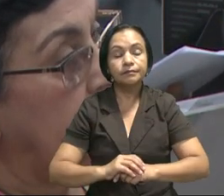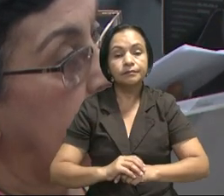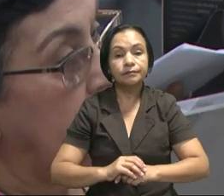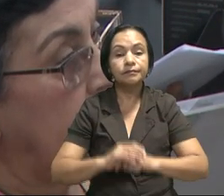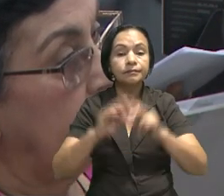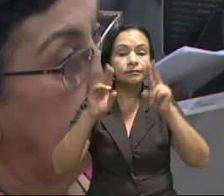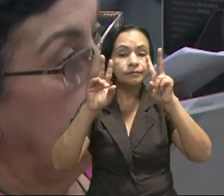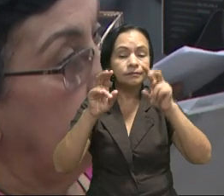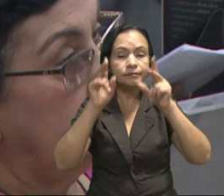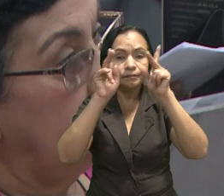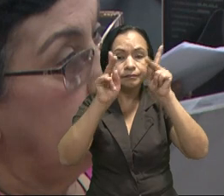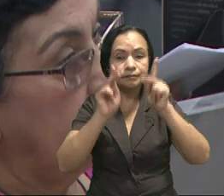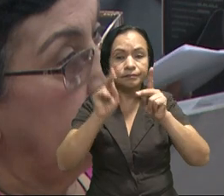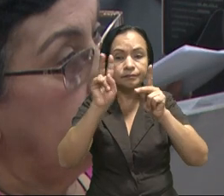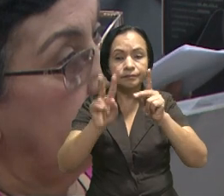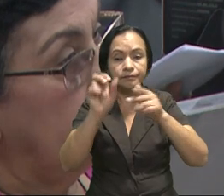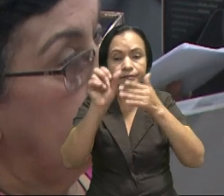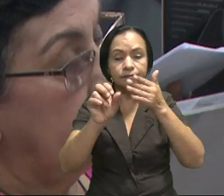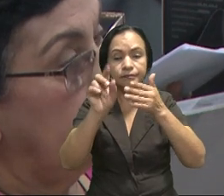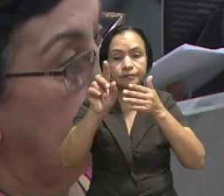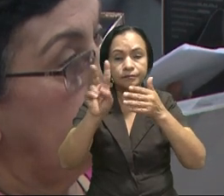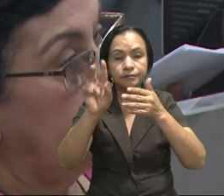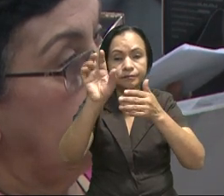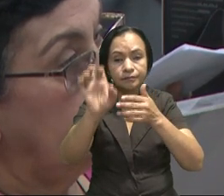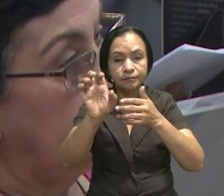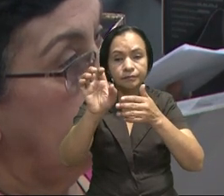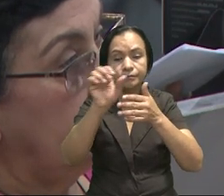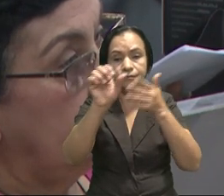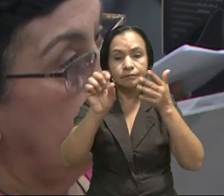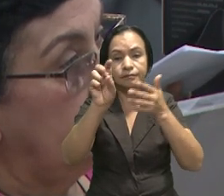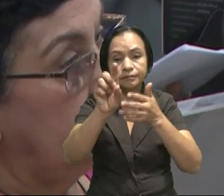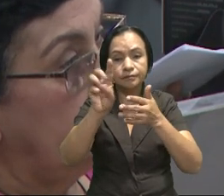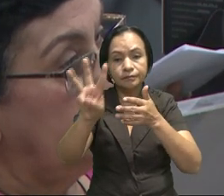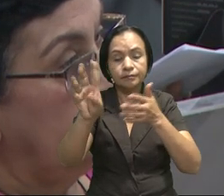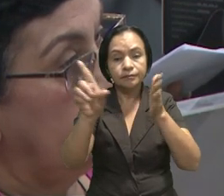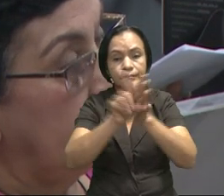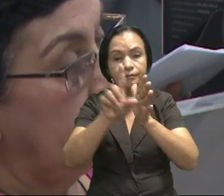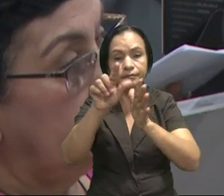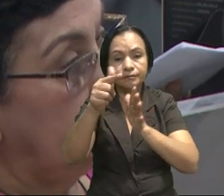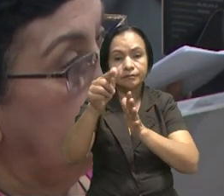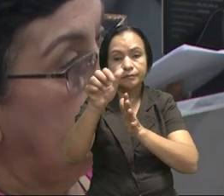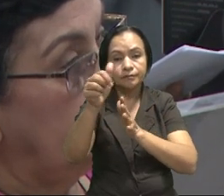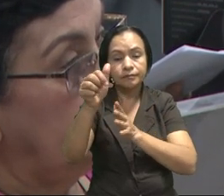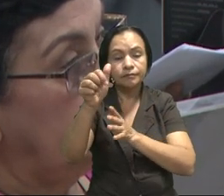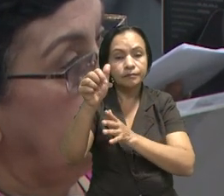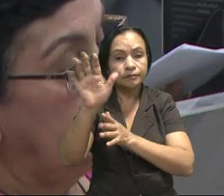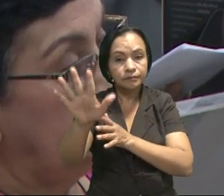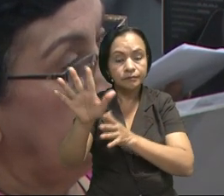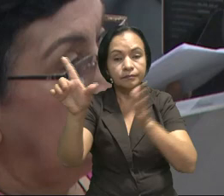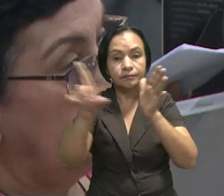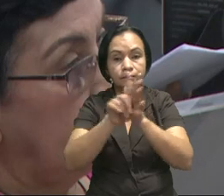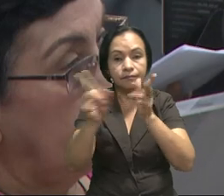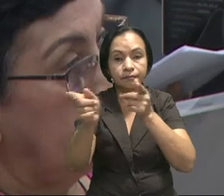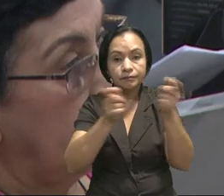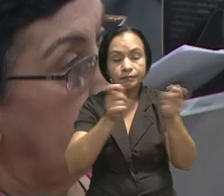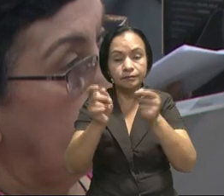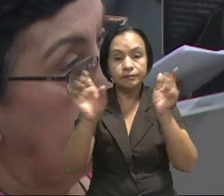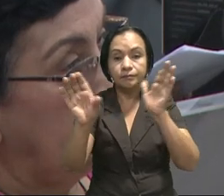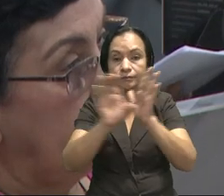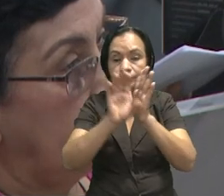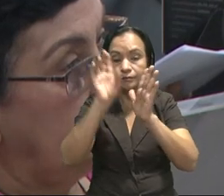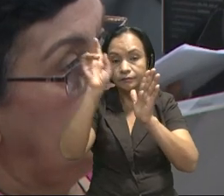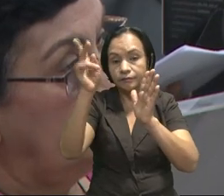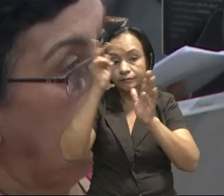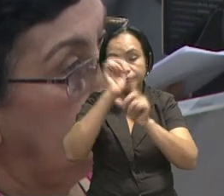En base al párrafo segundo del artículo 12 y literal E del artículo 13 de la Ley 756, Ley Reguladora de la Facultad Constitucional